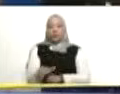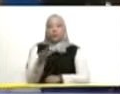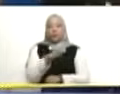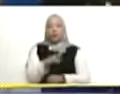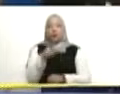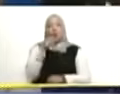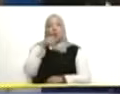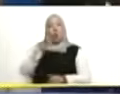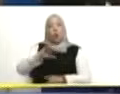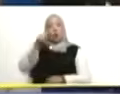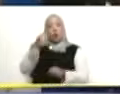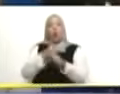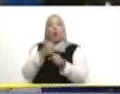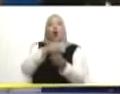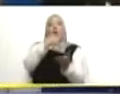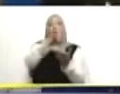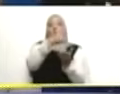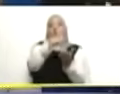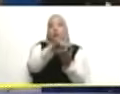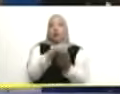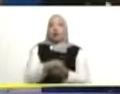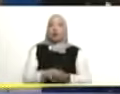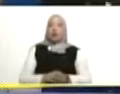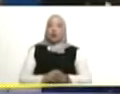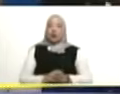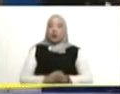es dueño de WhatsApp,